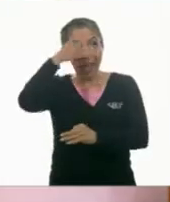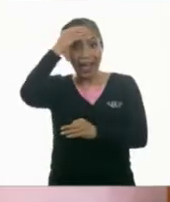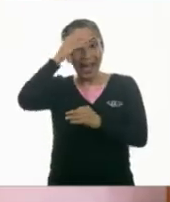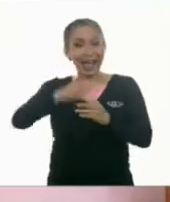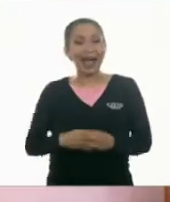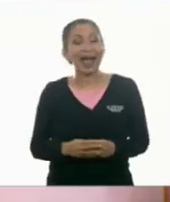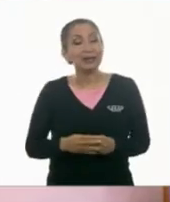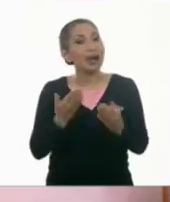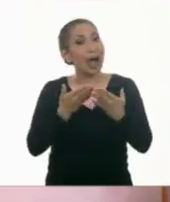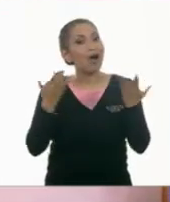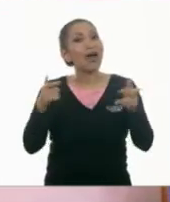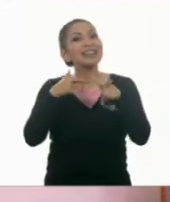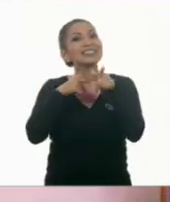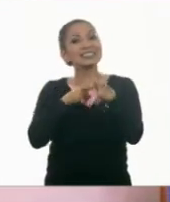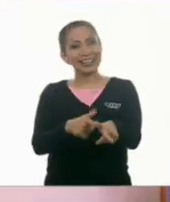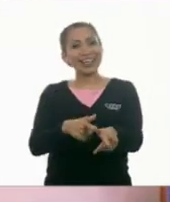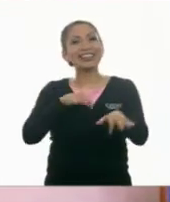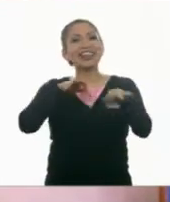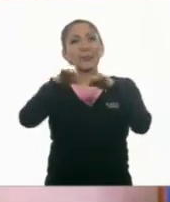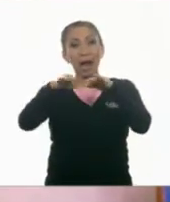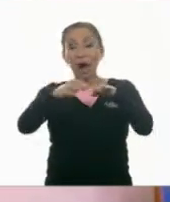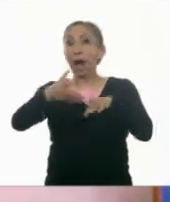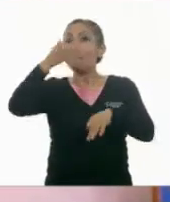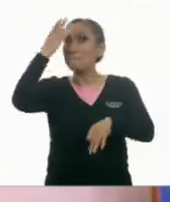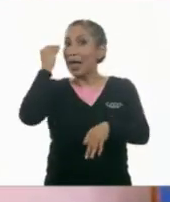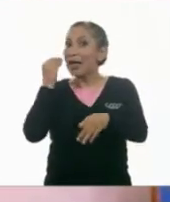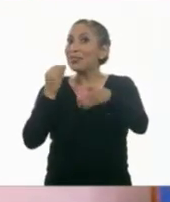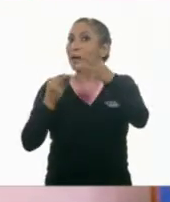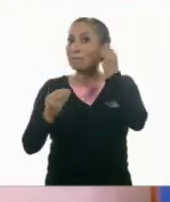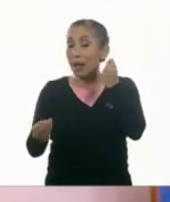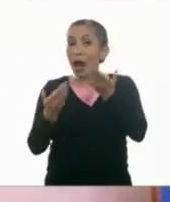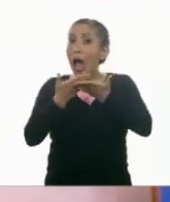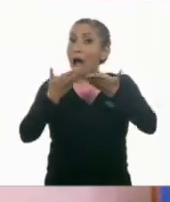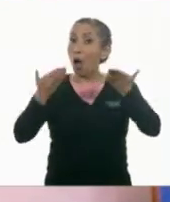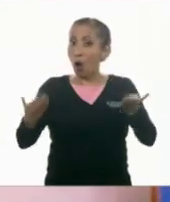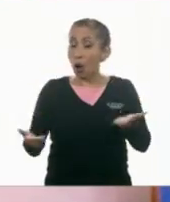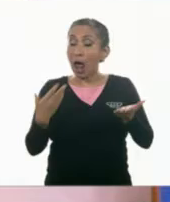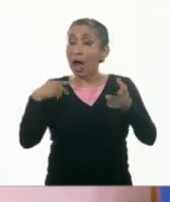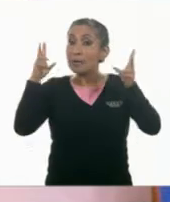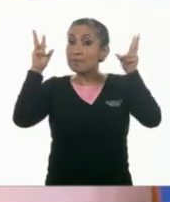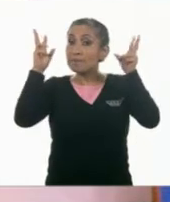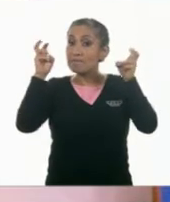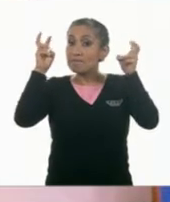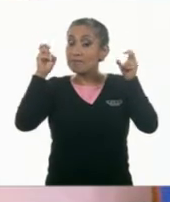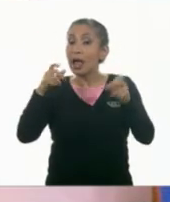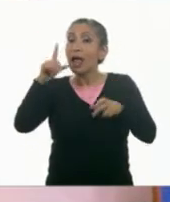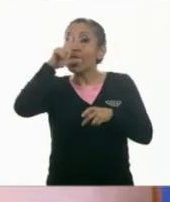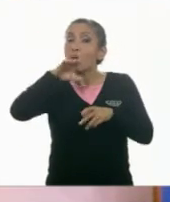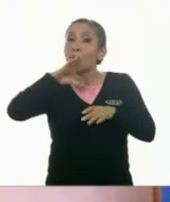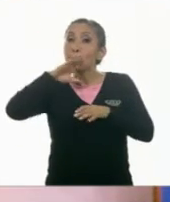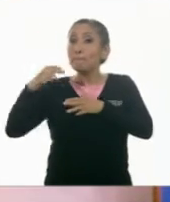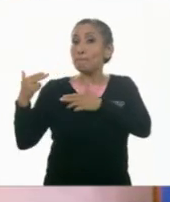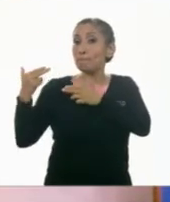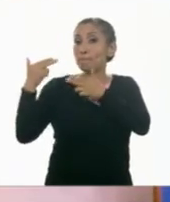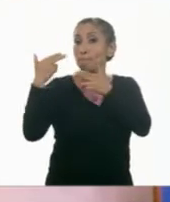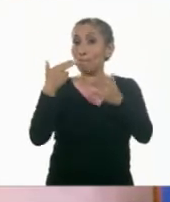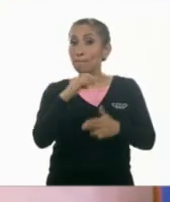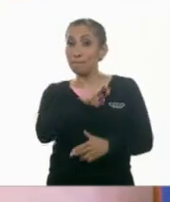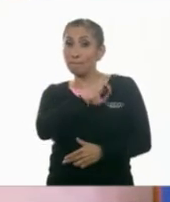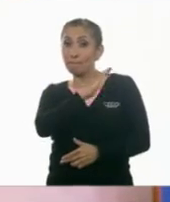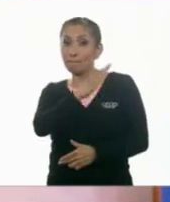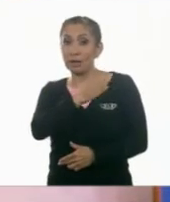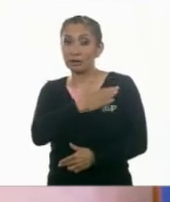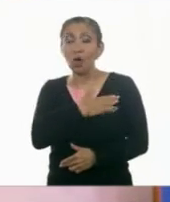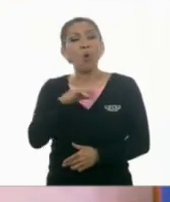aprender? Vamos a seguir con nuestro trabajo de aprendizaje. Toca el turno a la asignatura de lengua materna